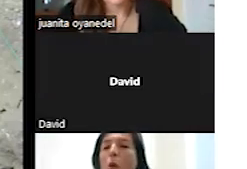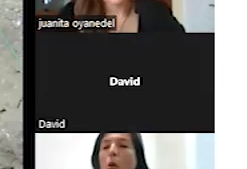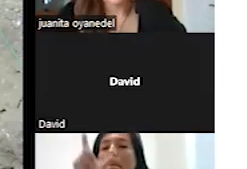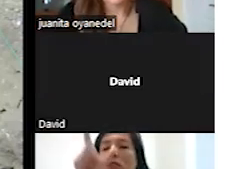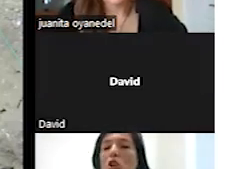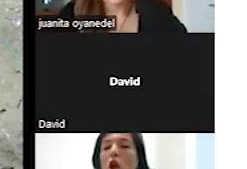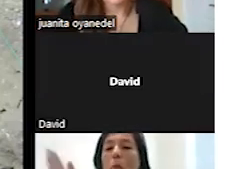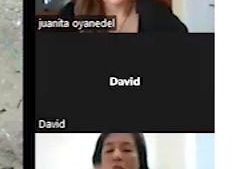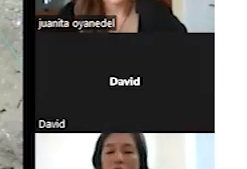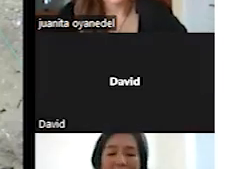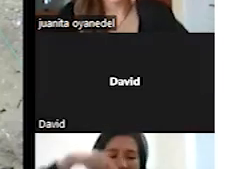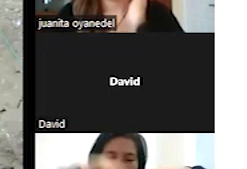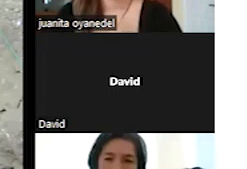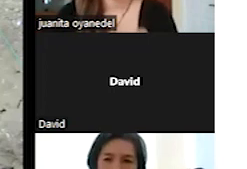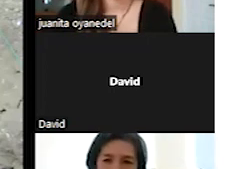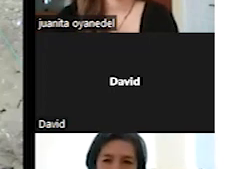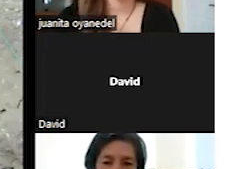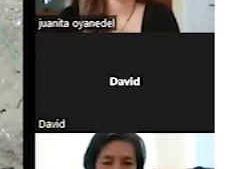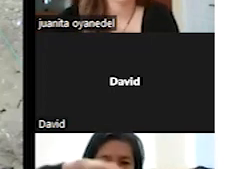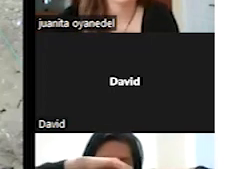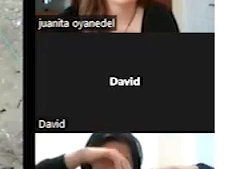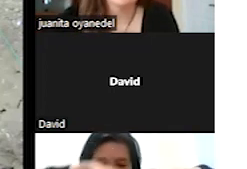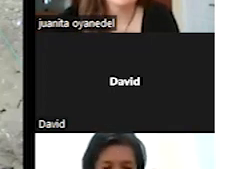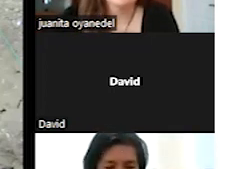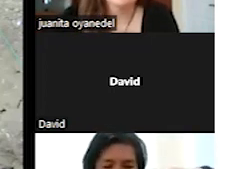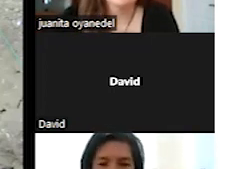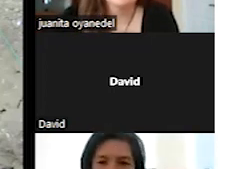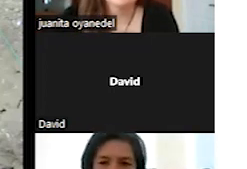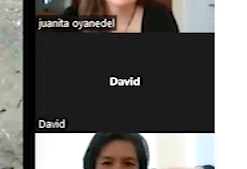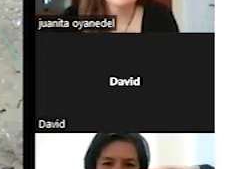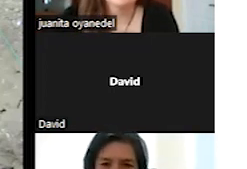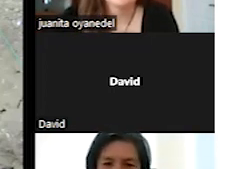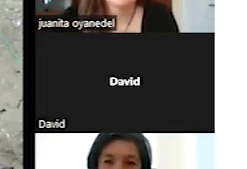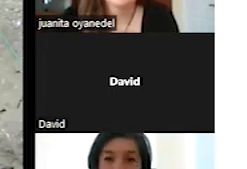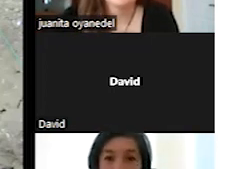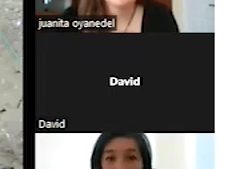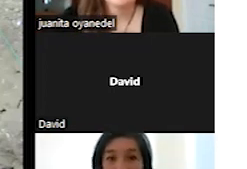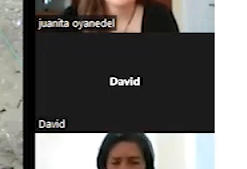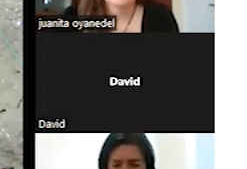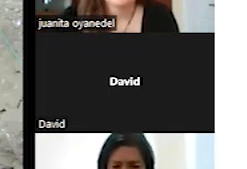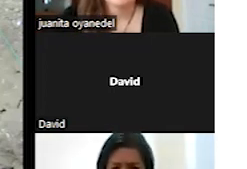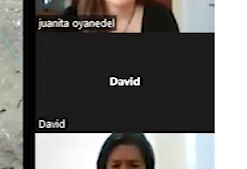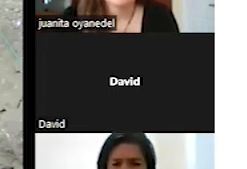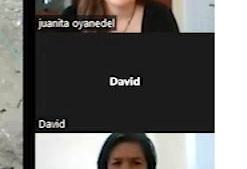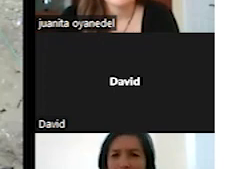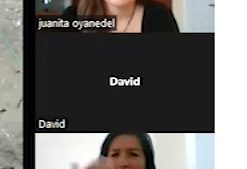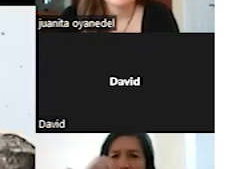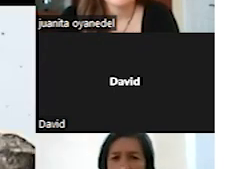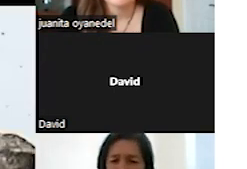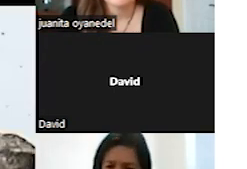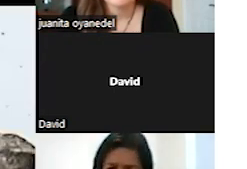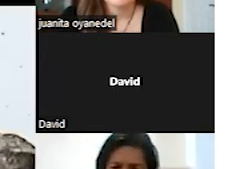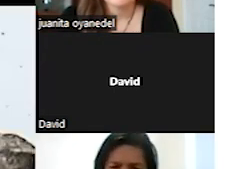mismo conchal o en una cavidad en el subsuelo. Bueno, rescatamos algunos materiales muy interesantes y Juanita lo ha desarrollado un poco más al